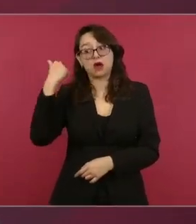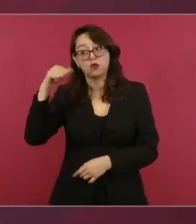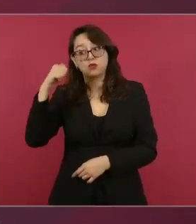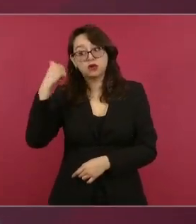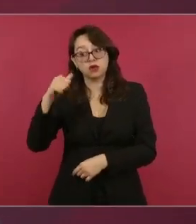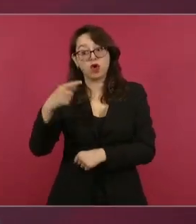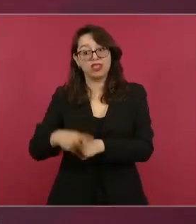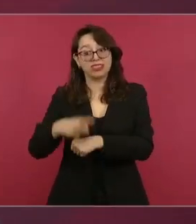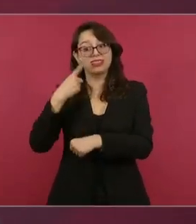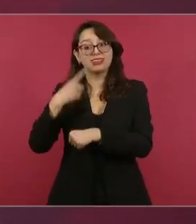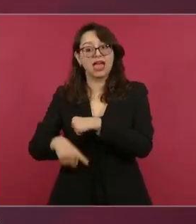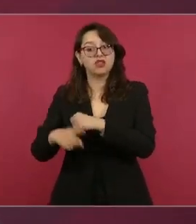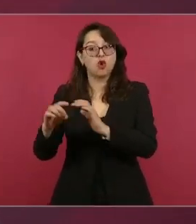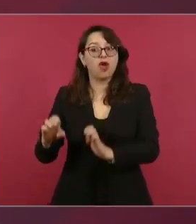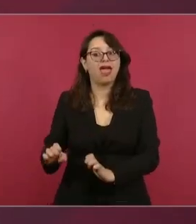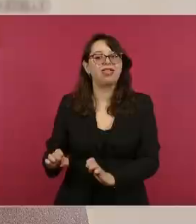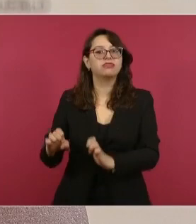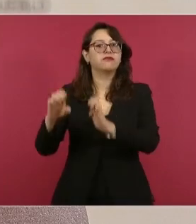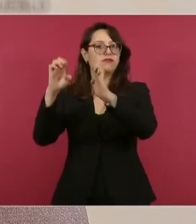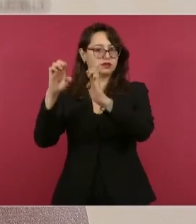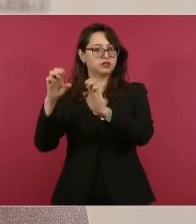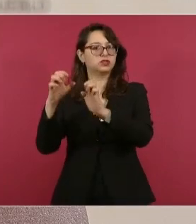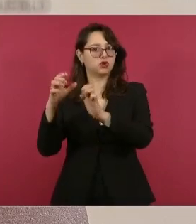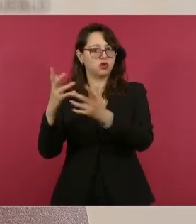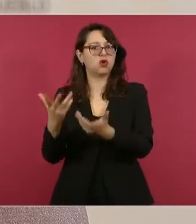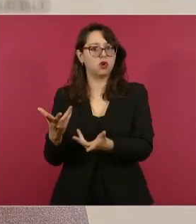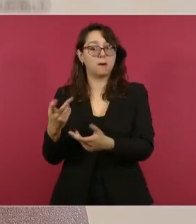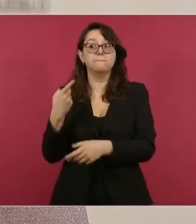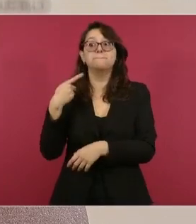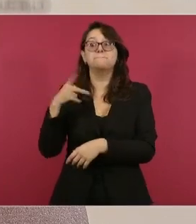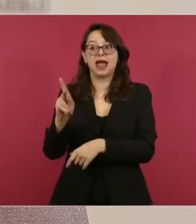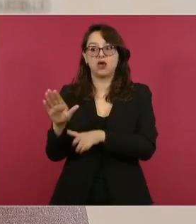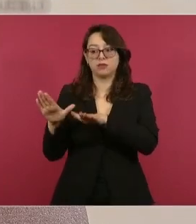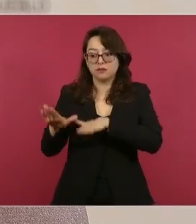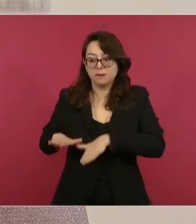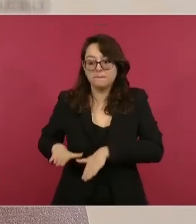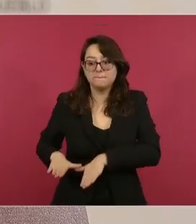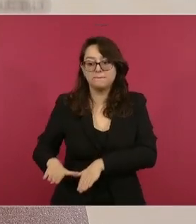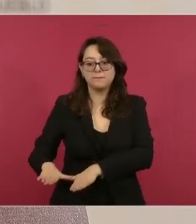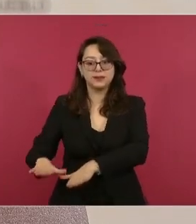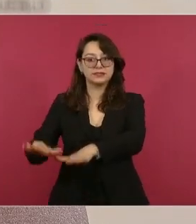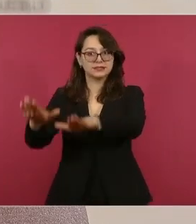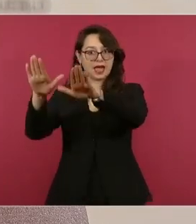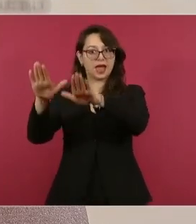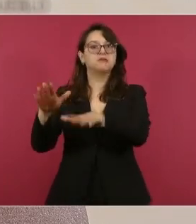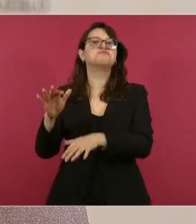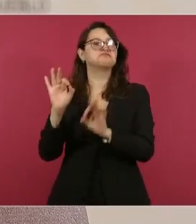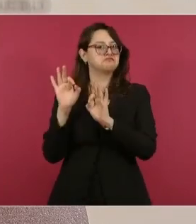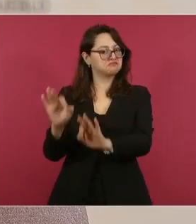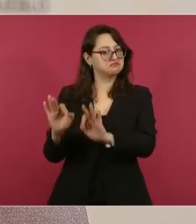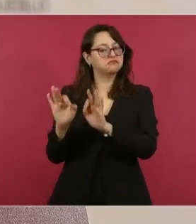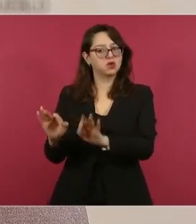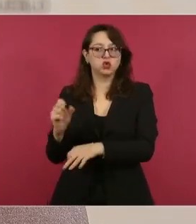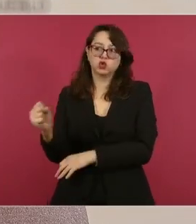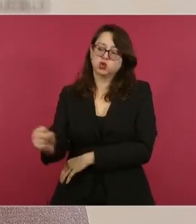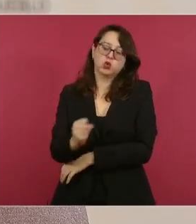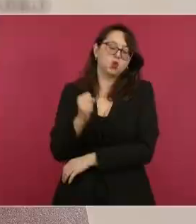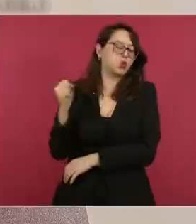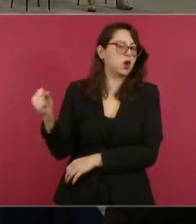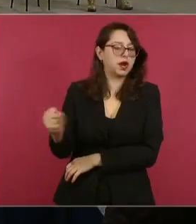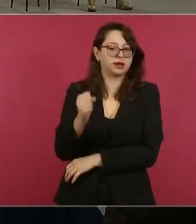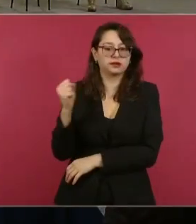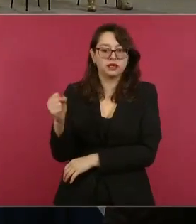está afortunadamente en buen estado y puede recibir los aviones. El mismo